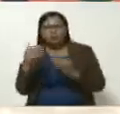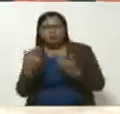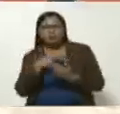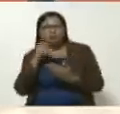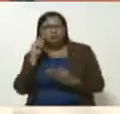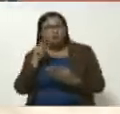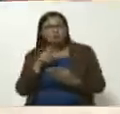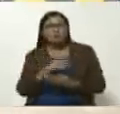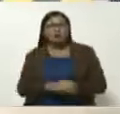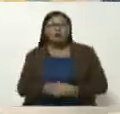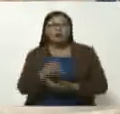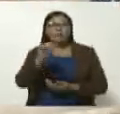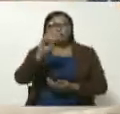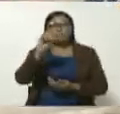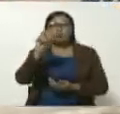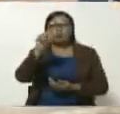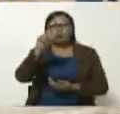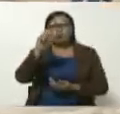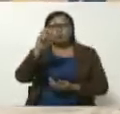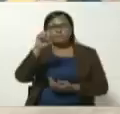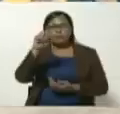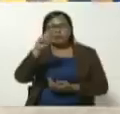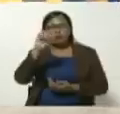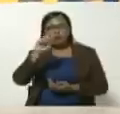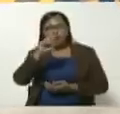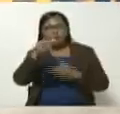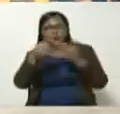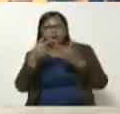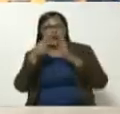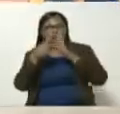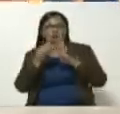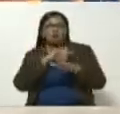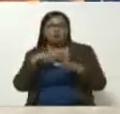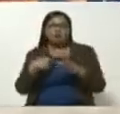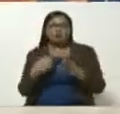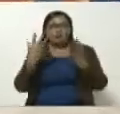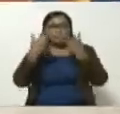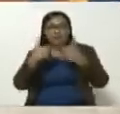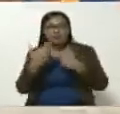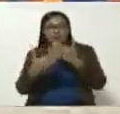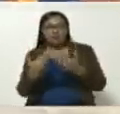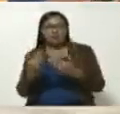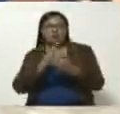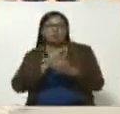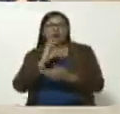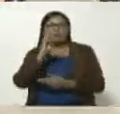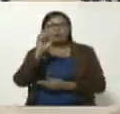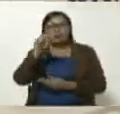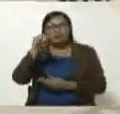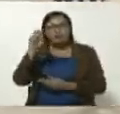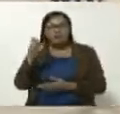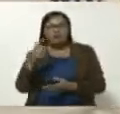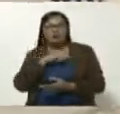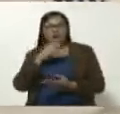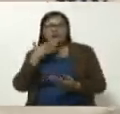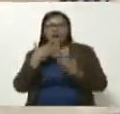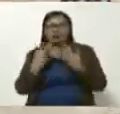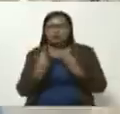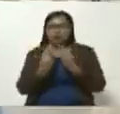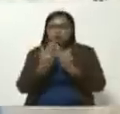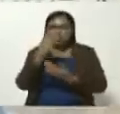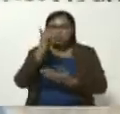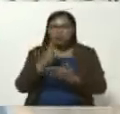para Monómeros, que está renaciendo gracias al apoyo de nuestra empresa matriz, Pequiven. Estamos muy agradecidos con esto.